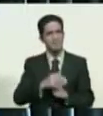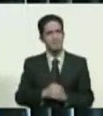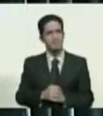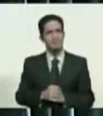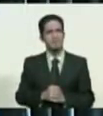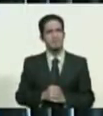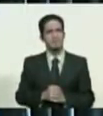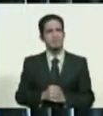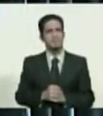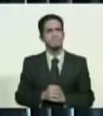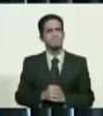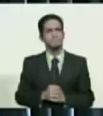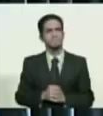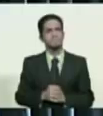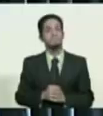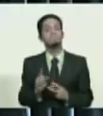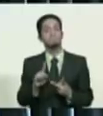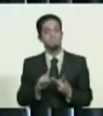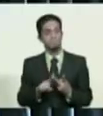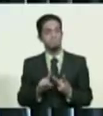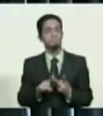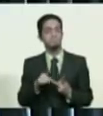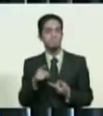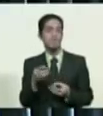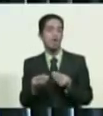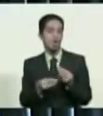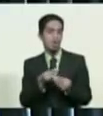Otro tanto está ocurriendo en este momento.